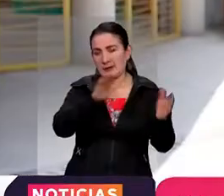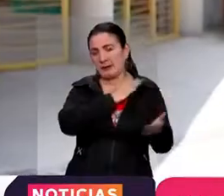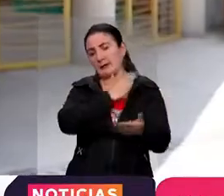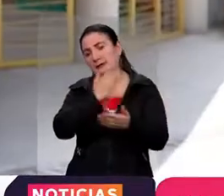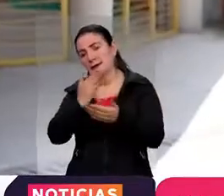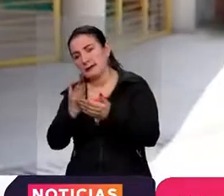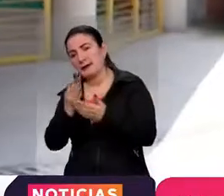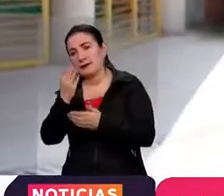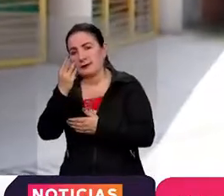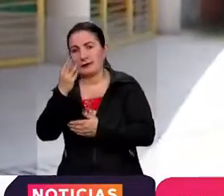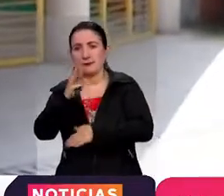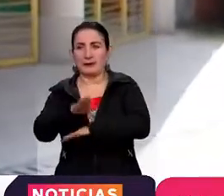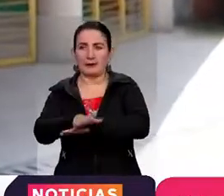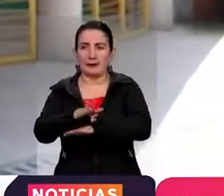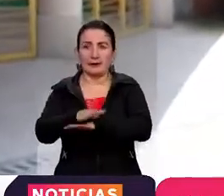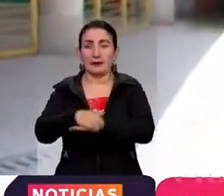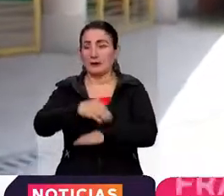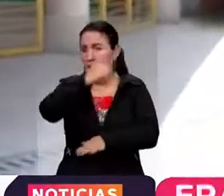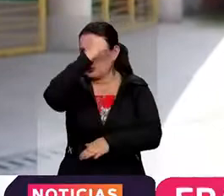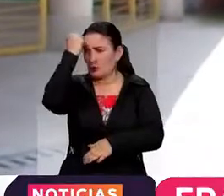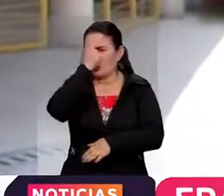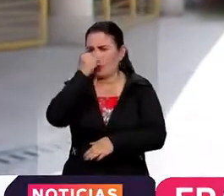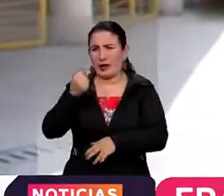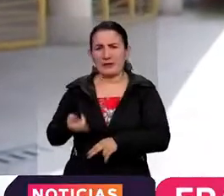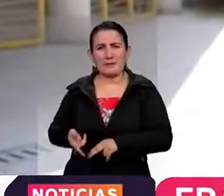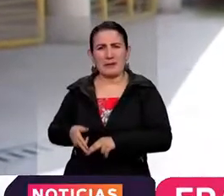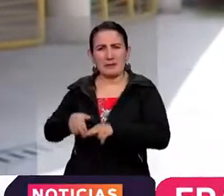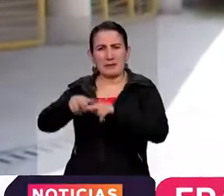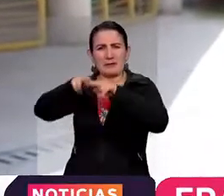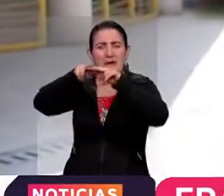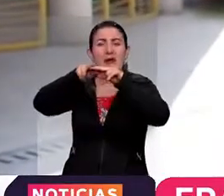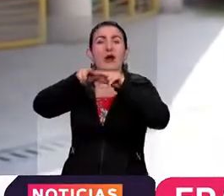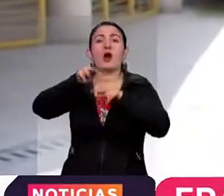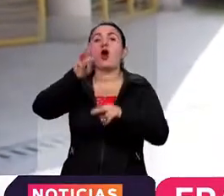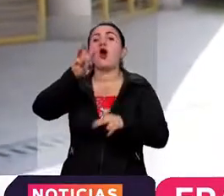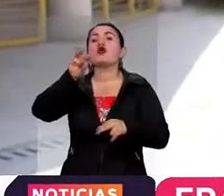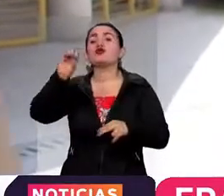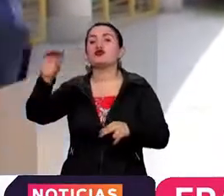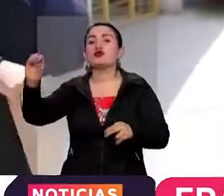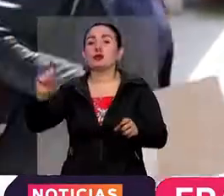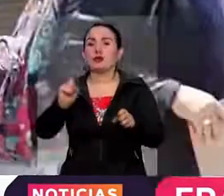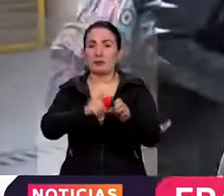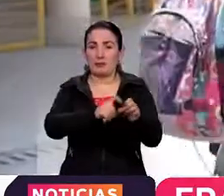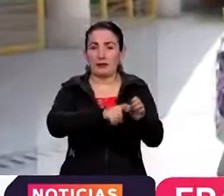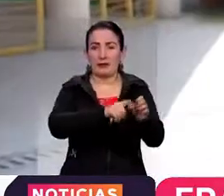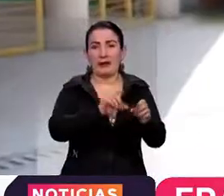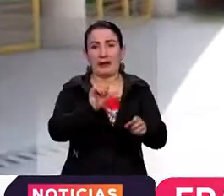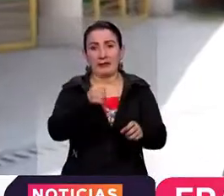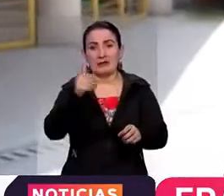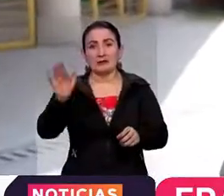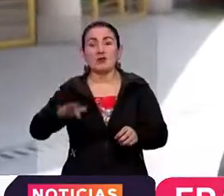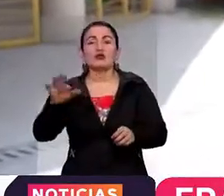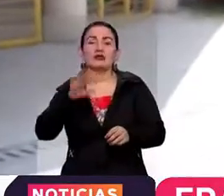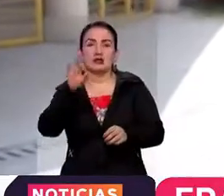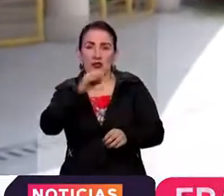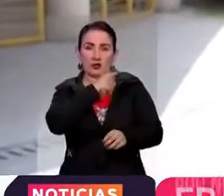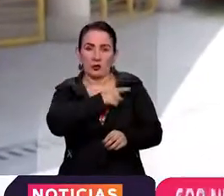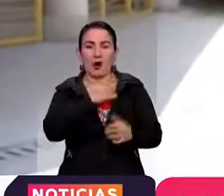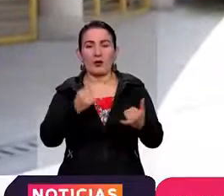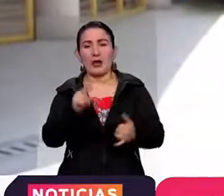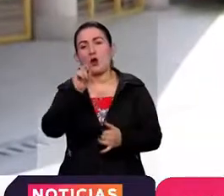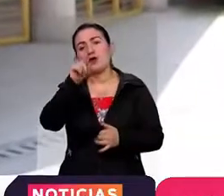tarde. Soacha ha aumentado su cobertura en 800 cupos, casi el 10% de lo que tenía antes. En este momento